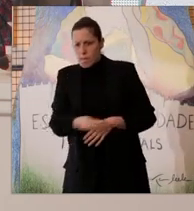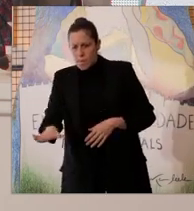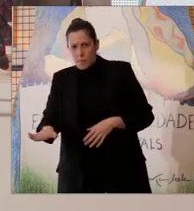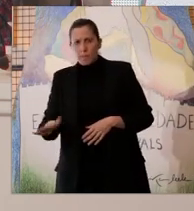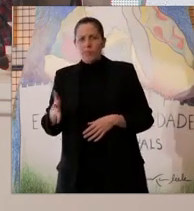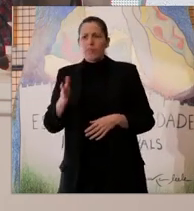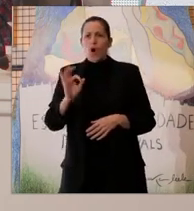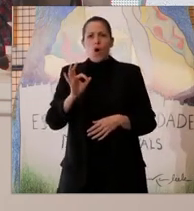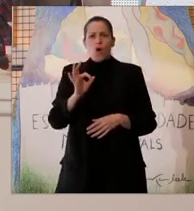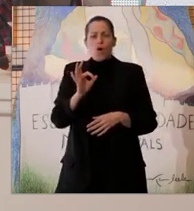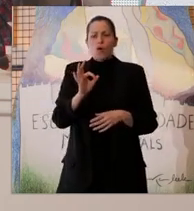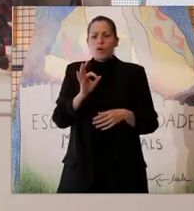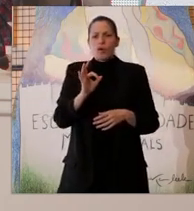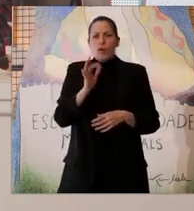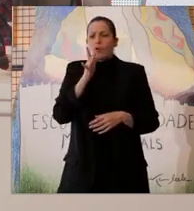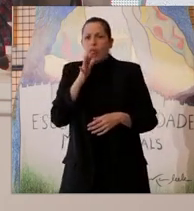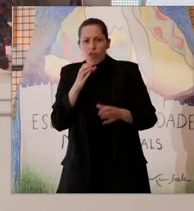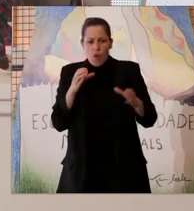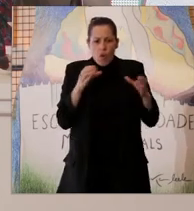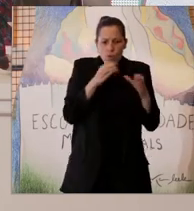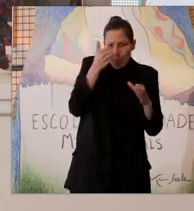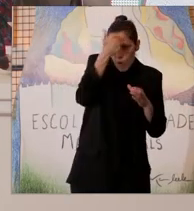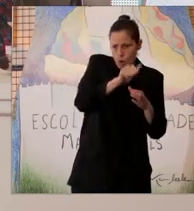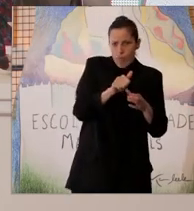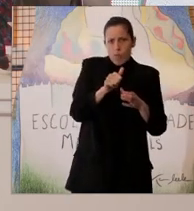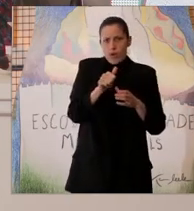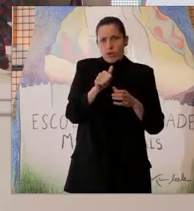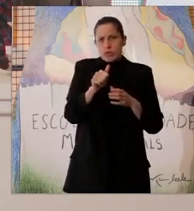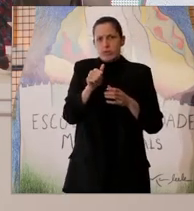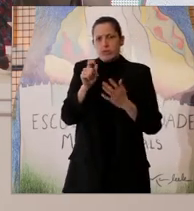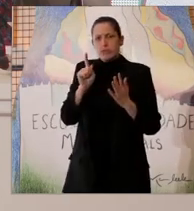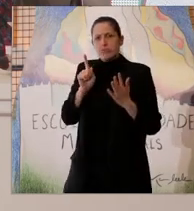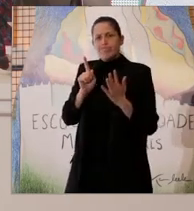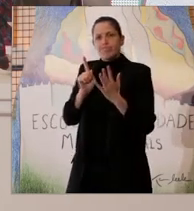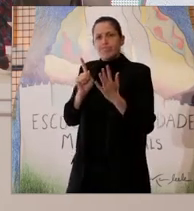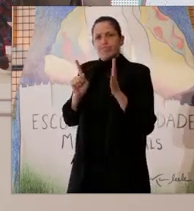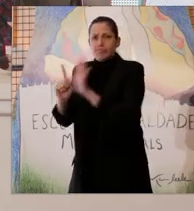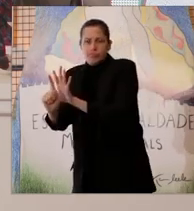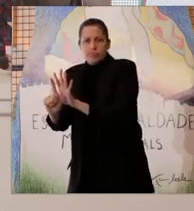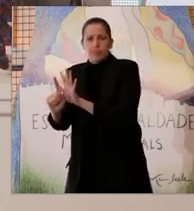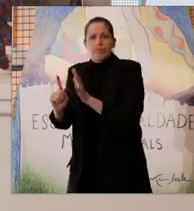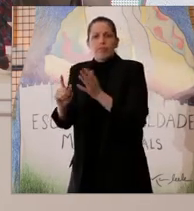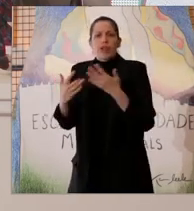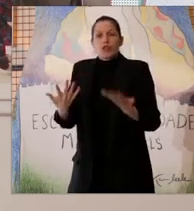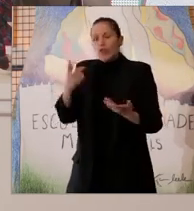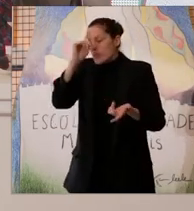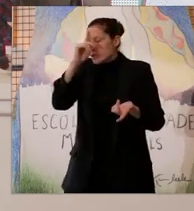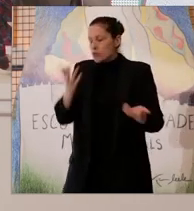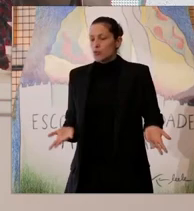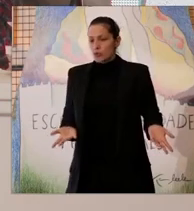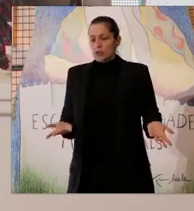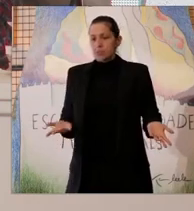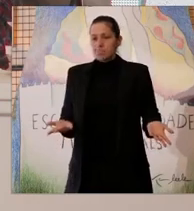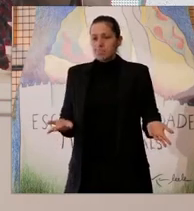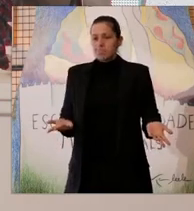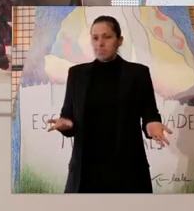múltiples flecha de género O sea hay una cuestión ahí que si como sociedad a ti eso no te genera un problema sino que te está generando un muro